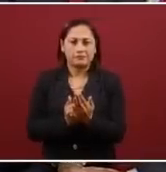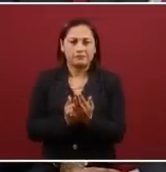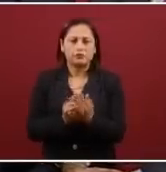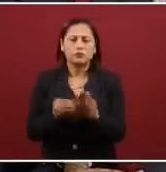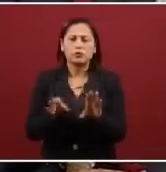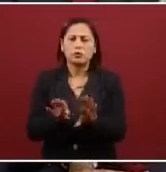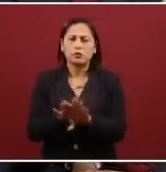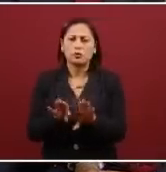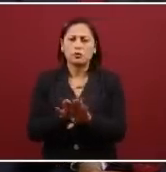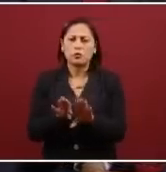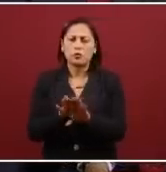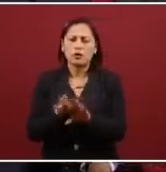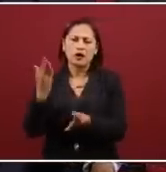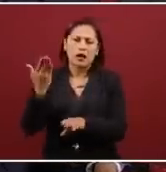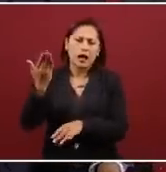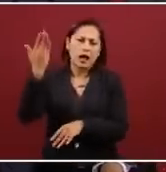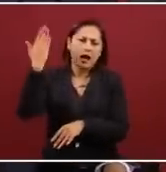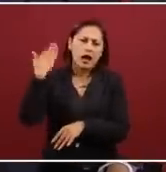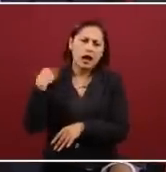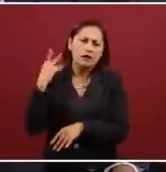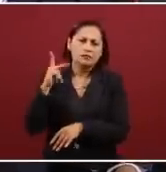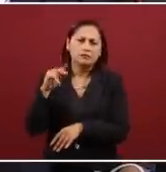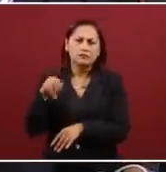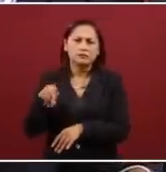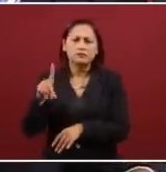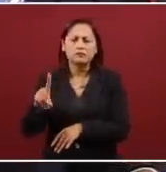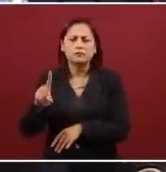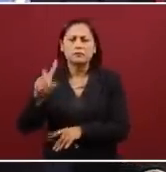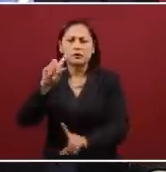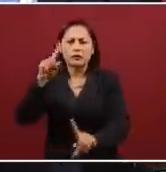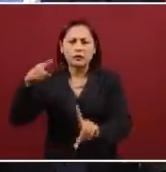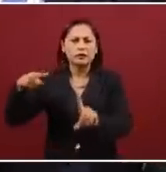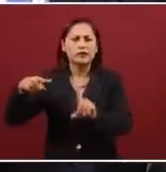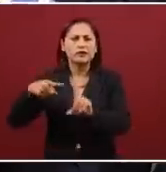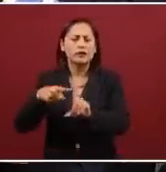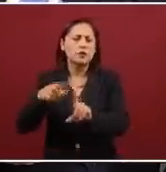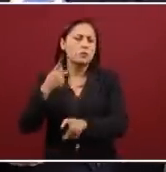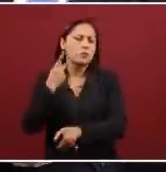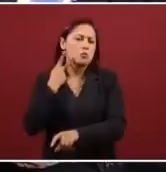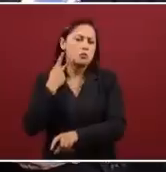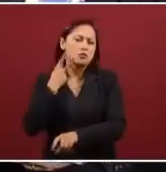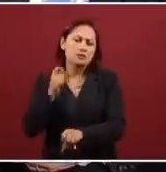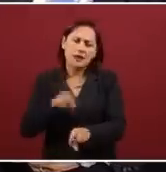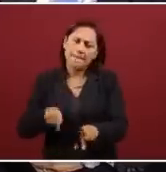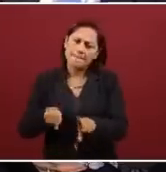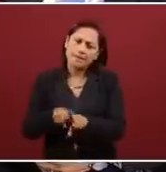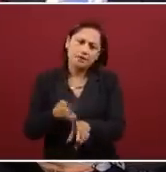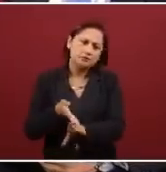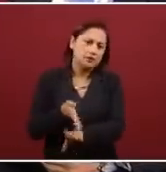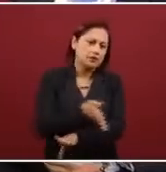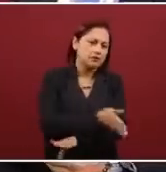en torno a la política neoliberal.